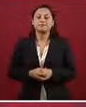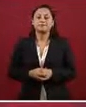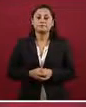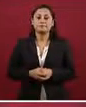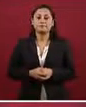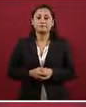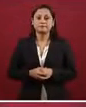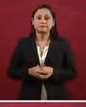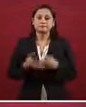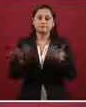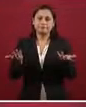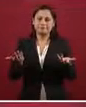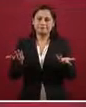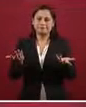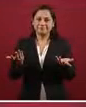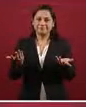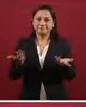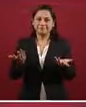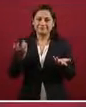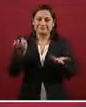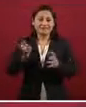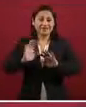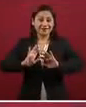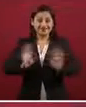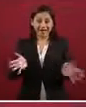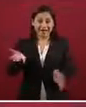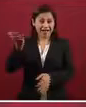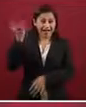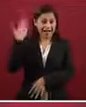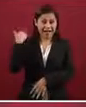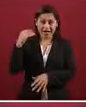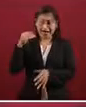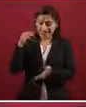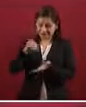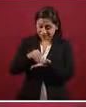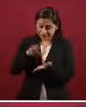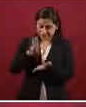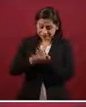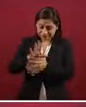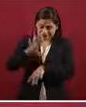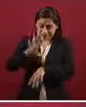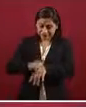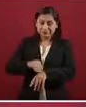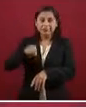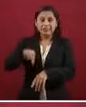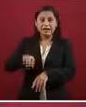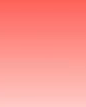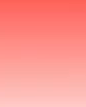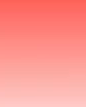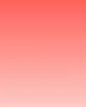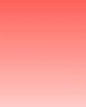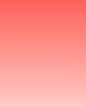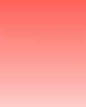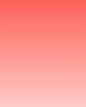Es la vía que ya existe hacia el sureste.